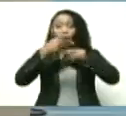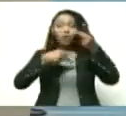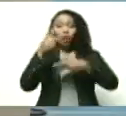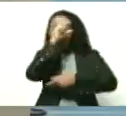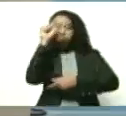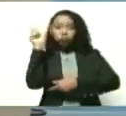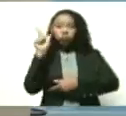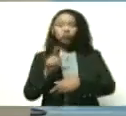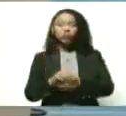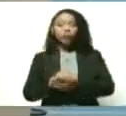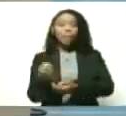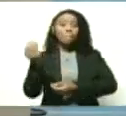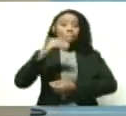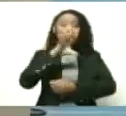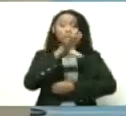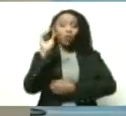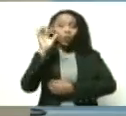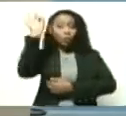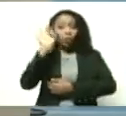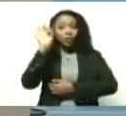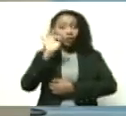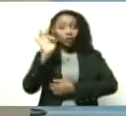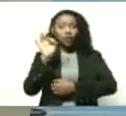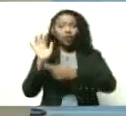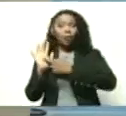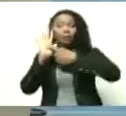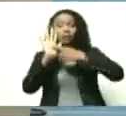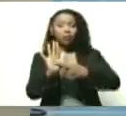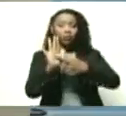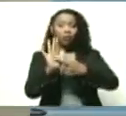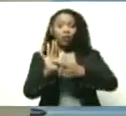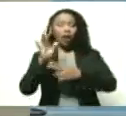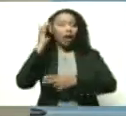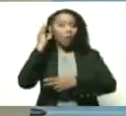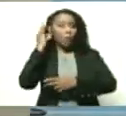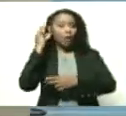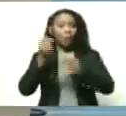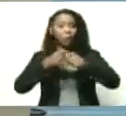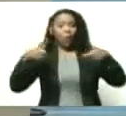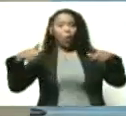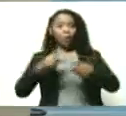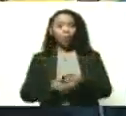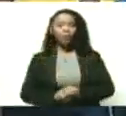Venezuela, en el que más del 50% está representado por las mujeres.